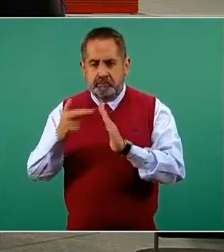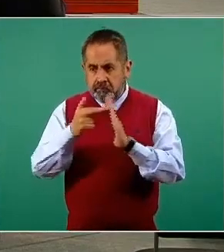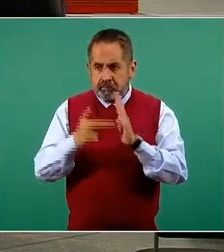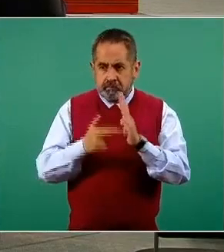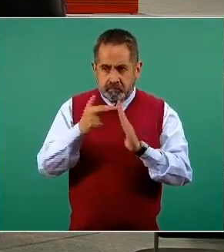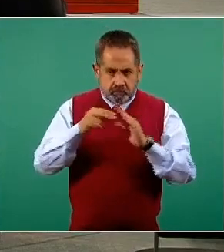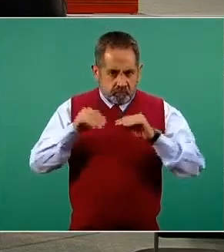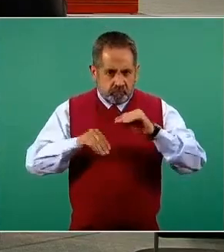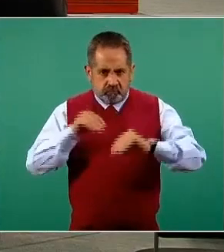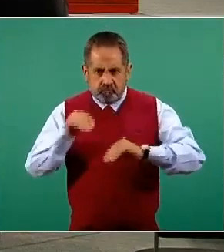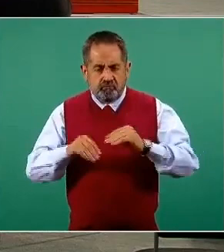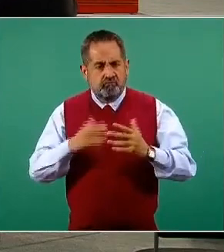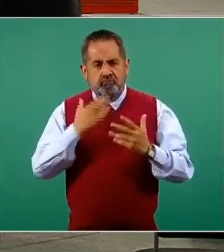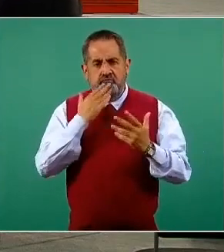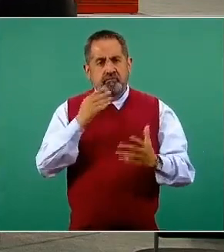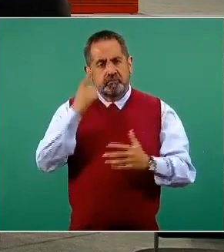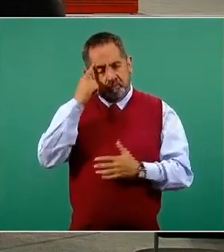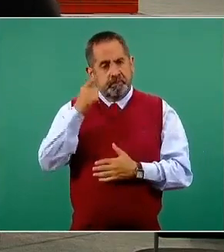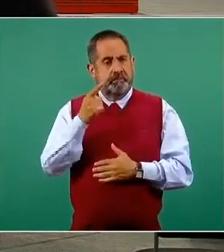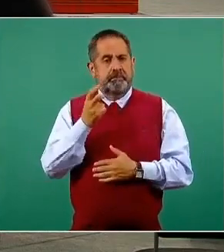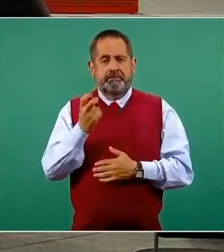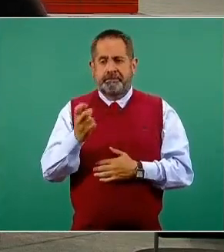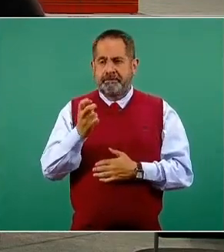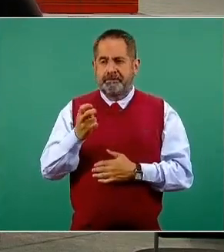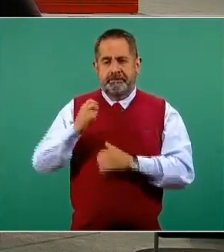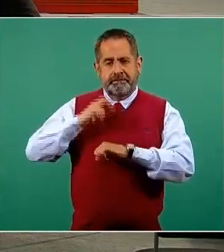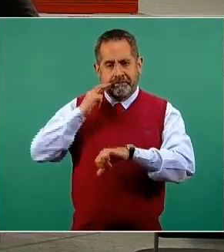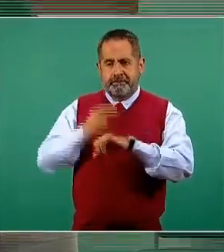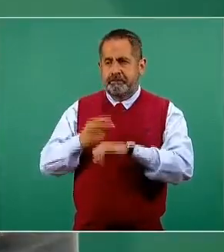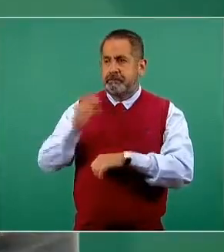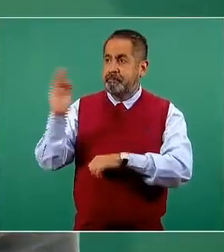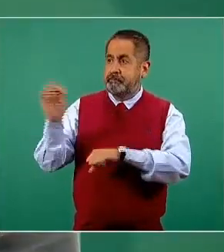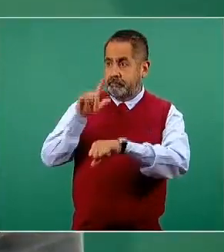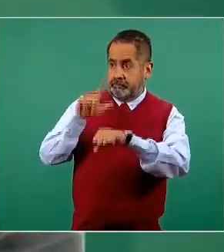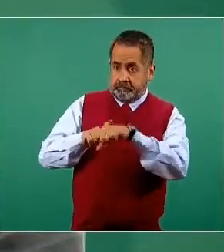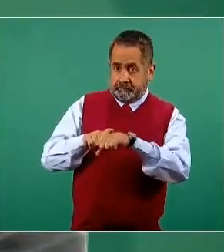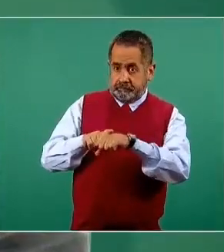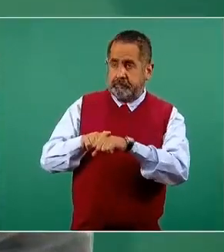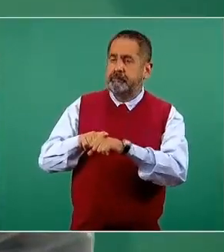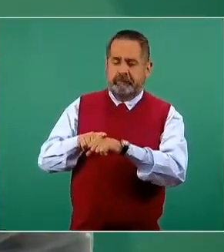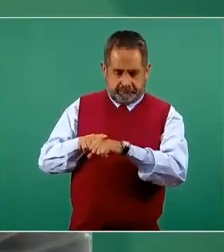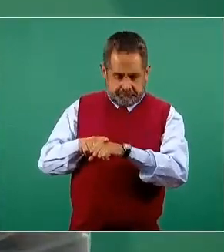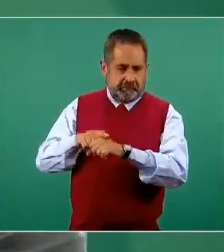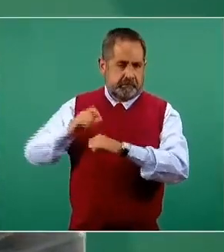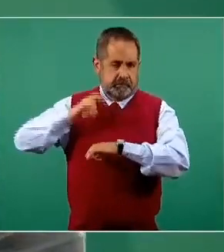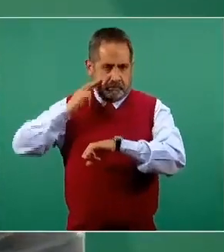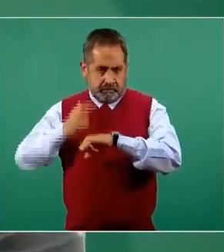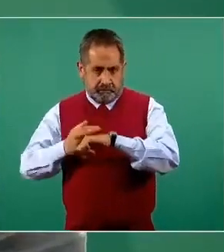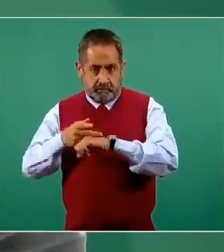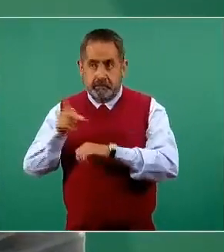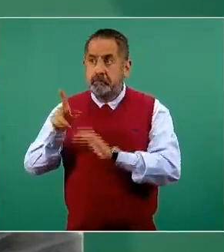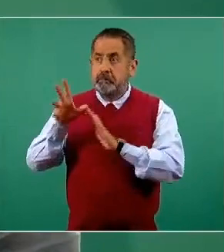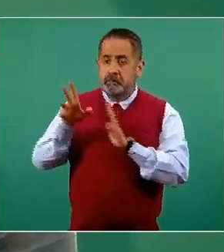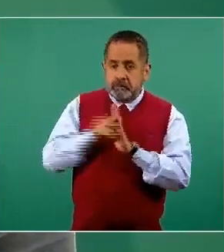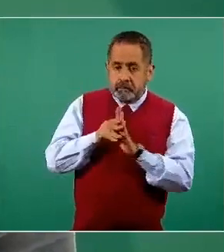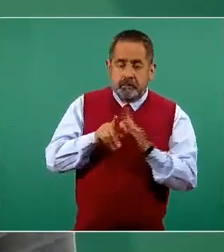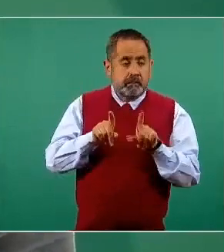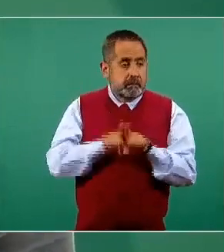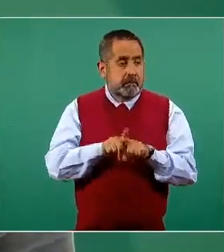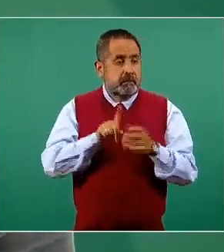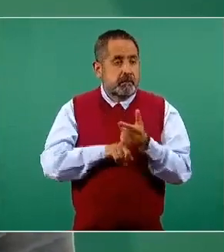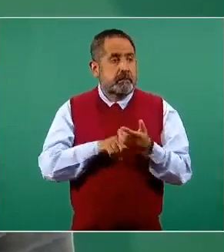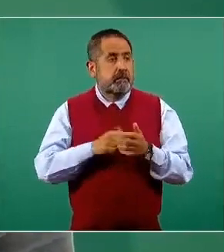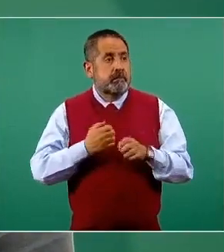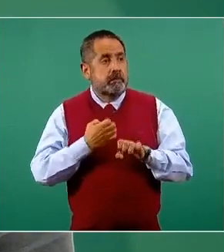carácter general que le corresponde establecer a la Secretaría de Salud Federal, pero le corresponde aplicar, instrumentar a